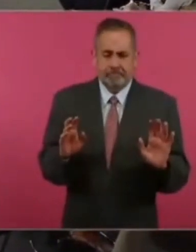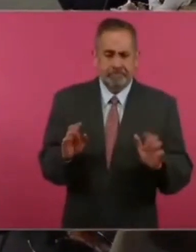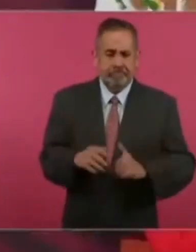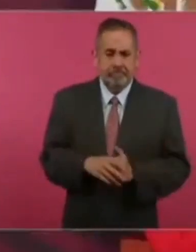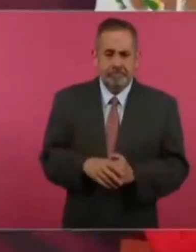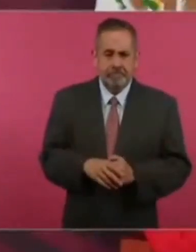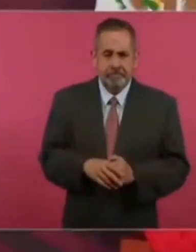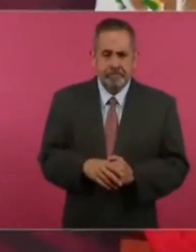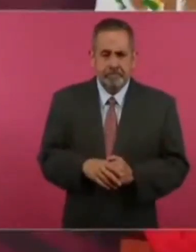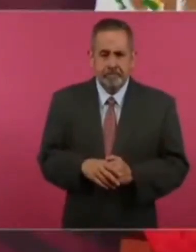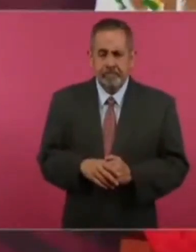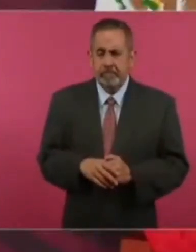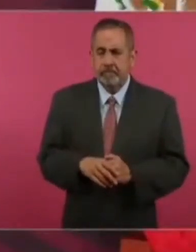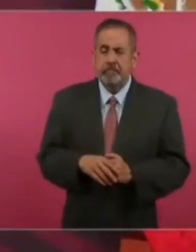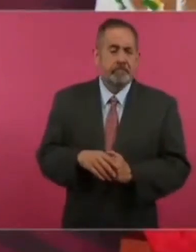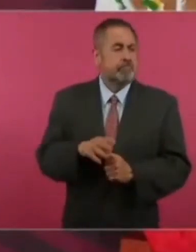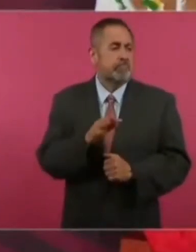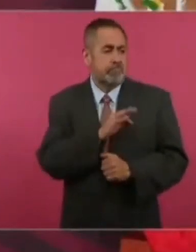querer el retroceso